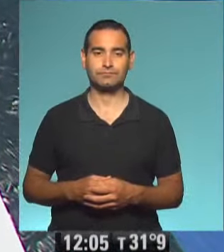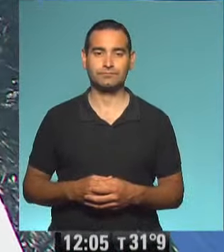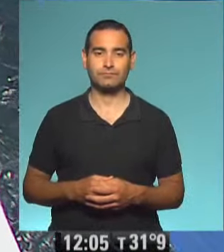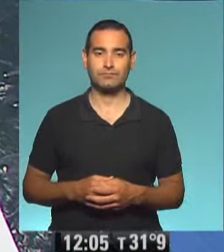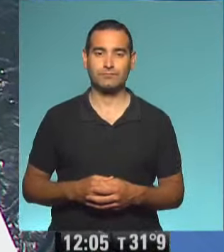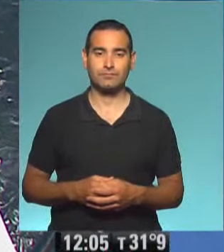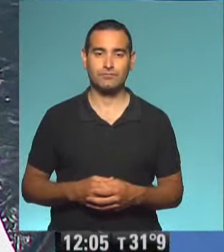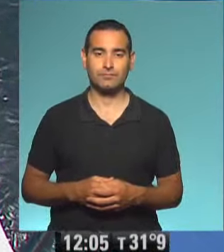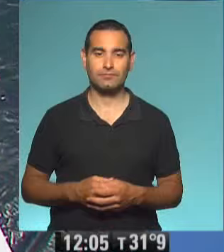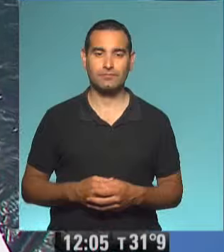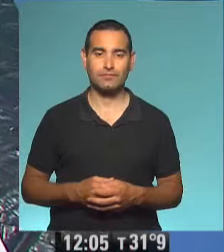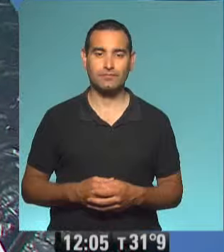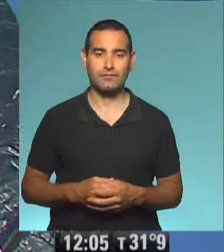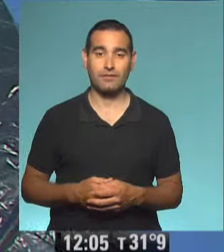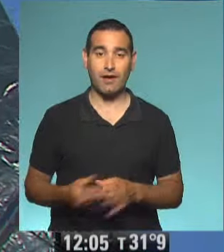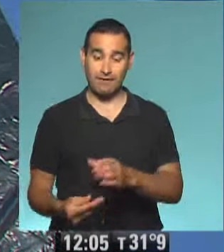abajo hay que sacarles unas cintas.